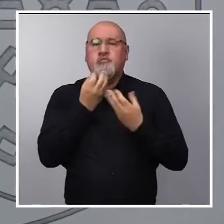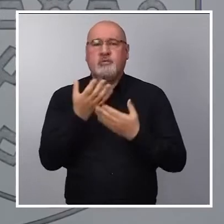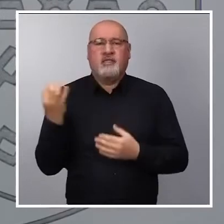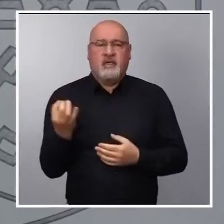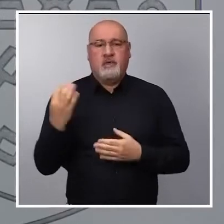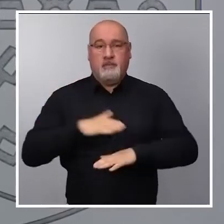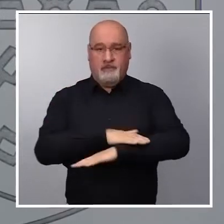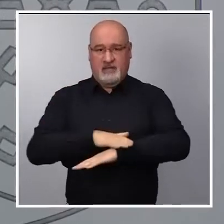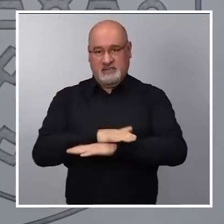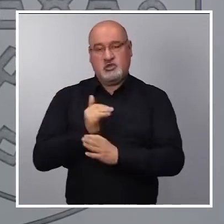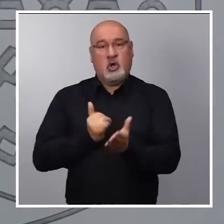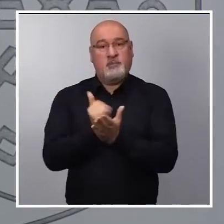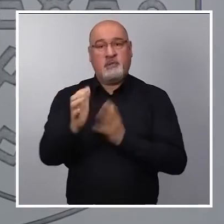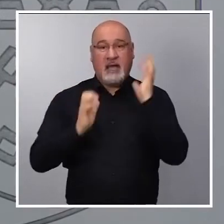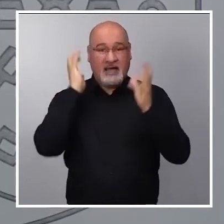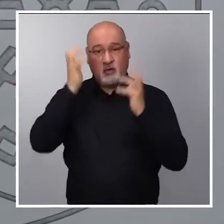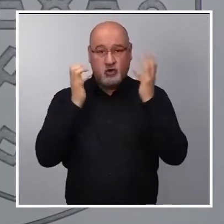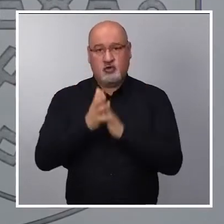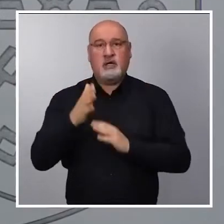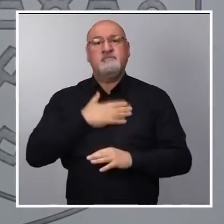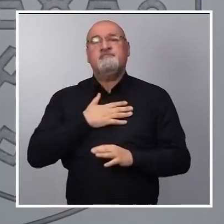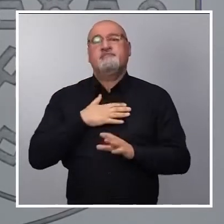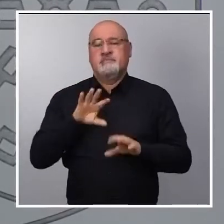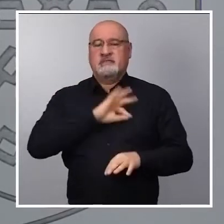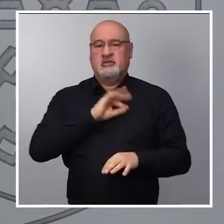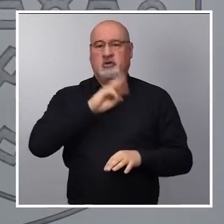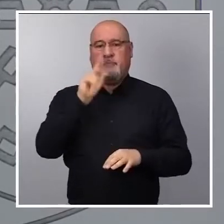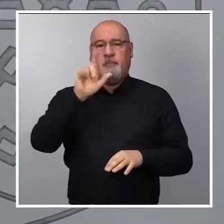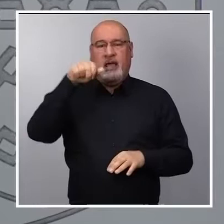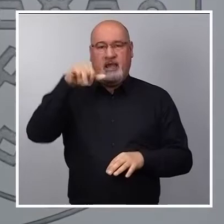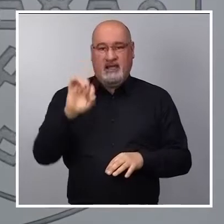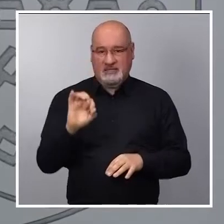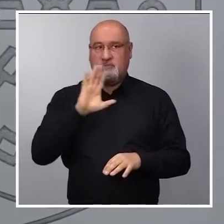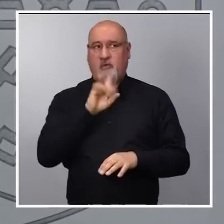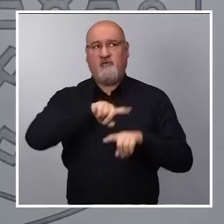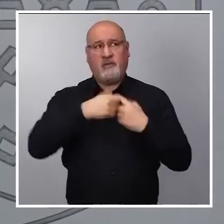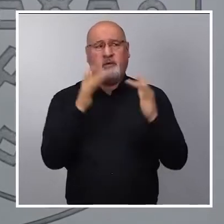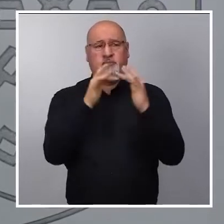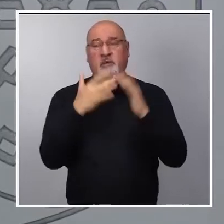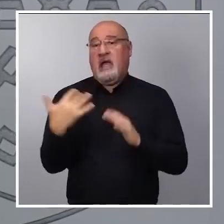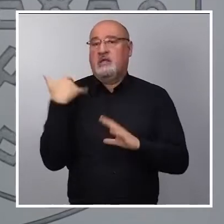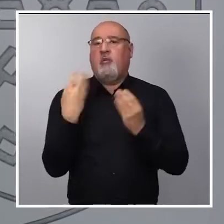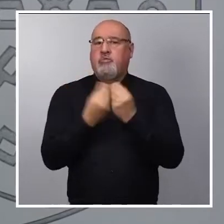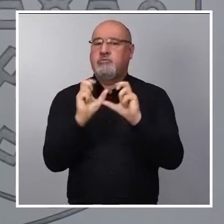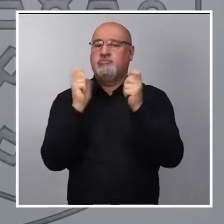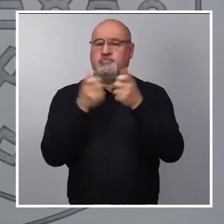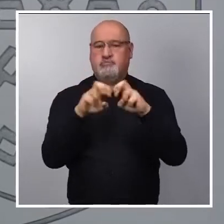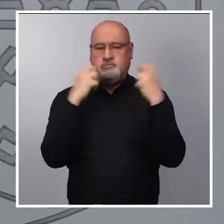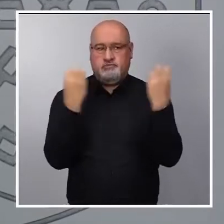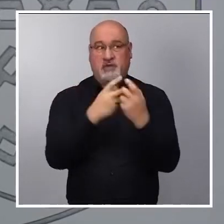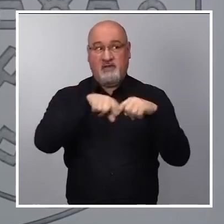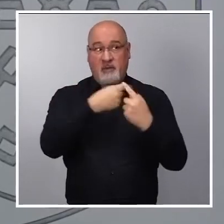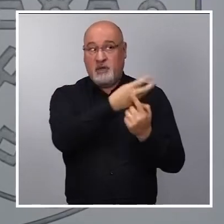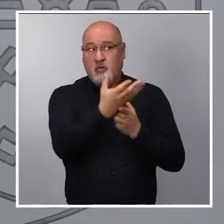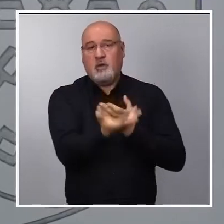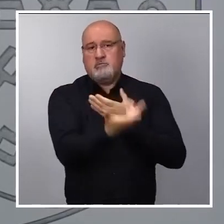de Agricultura ha estado cercano aos familiares. De hecho, no mesmo día de ayer estuvo reunido con unha parte das familias, tamén con o